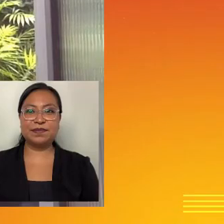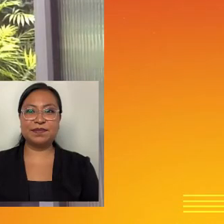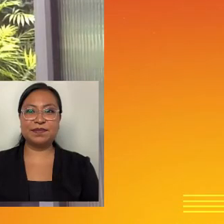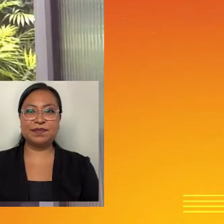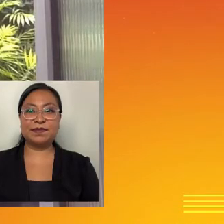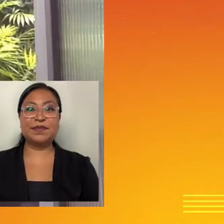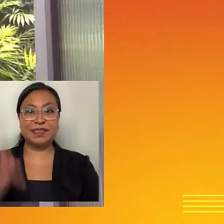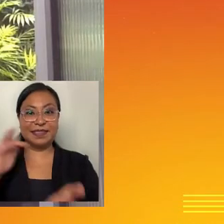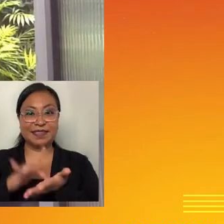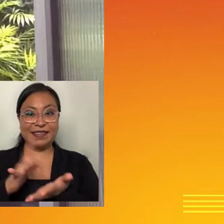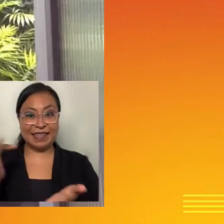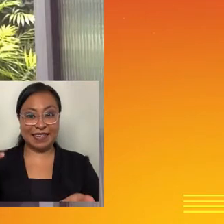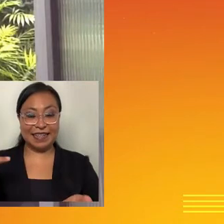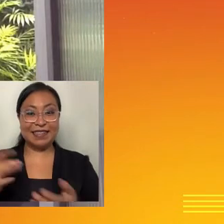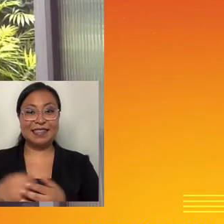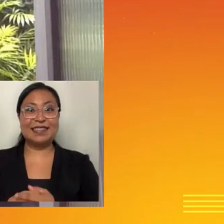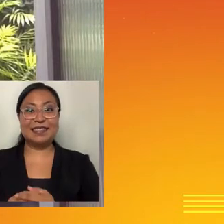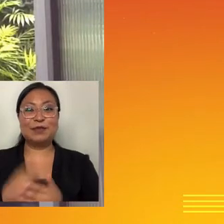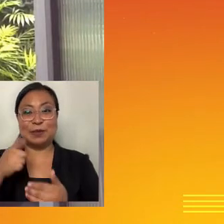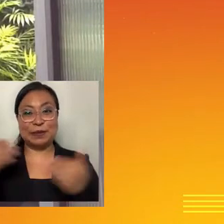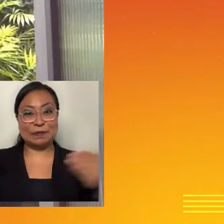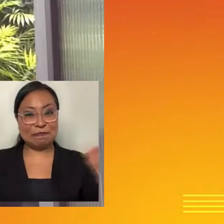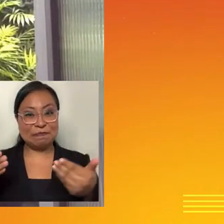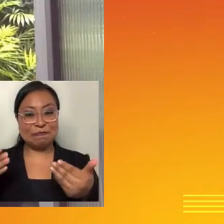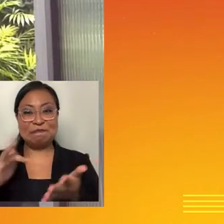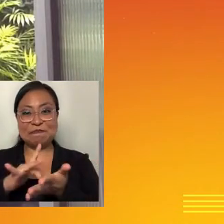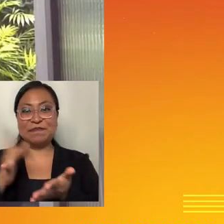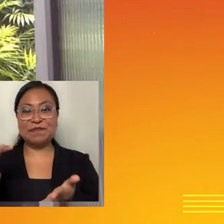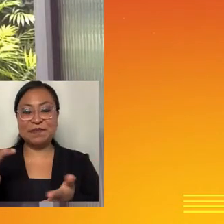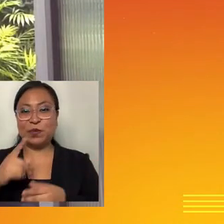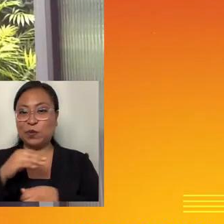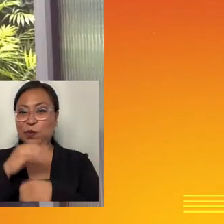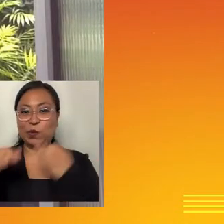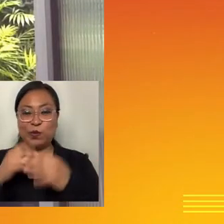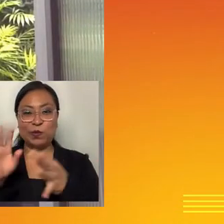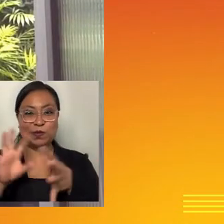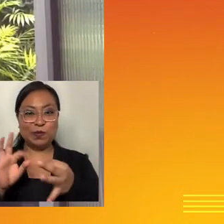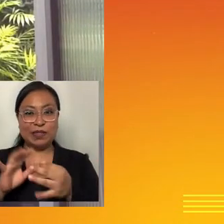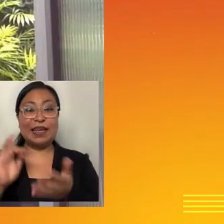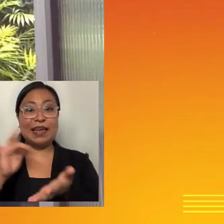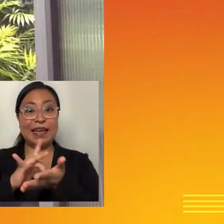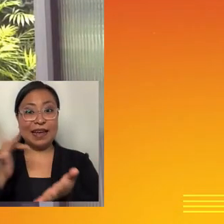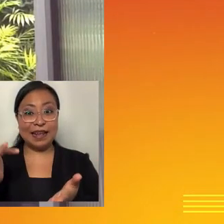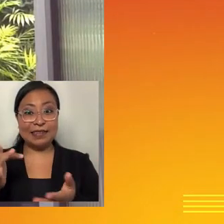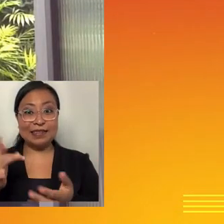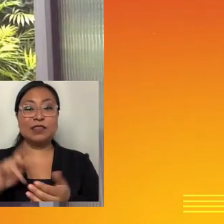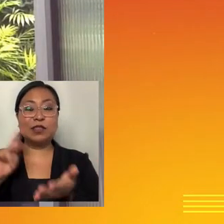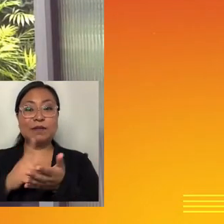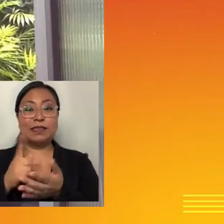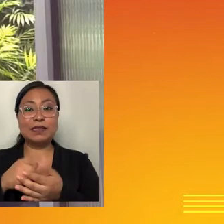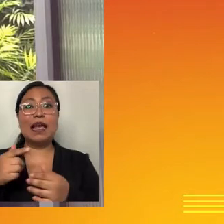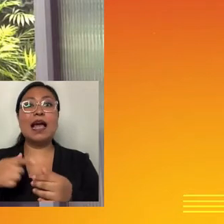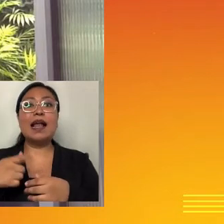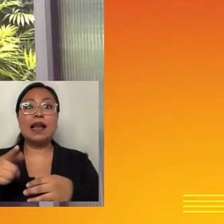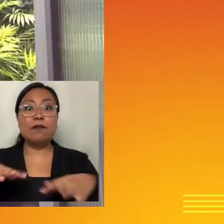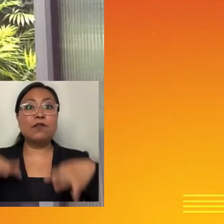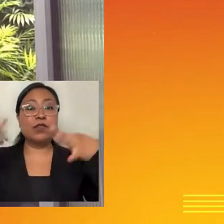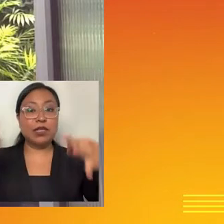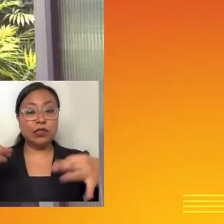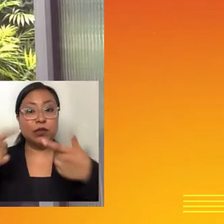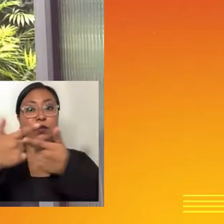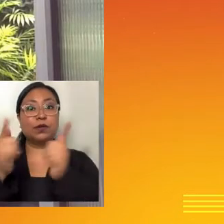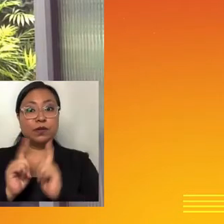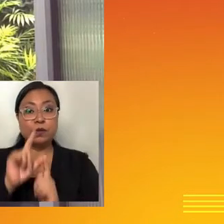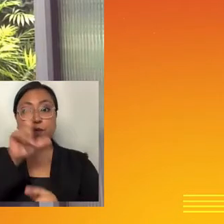Gracias. Muchas gracias por la presentación. Y bueno, nuevamente gracias al equipo de Fundación Grupo México por esta